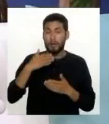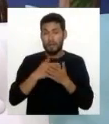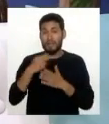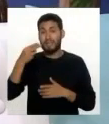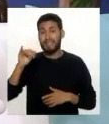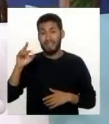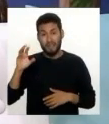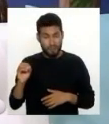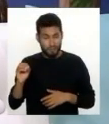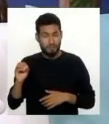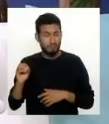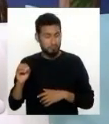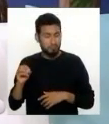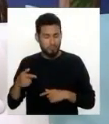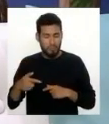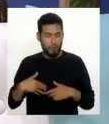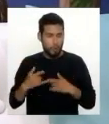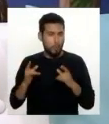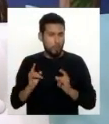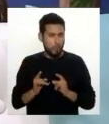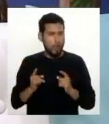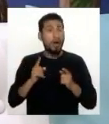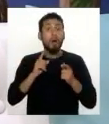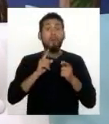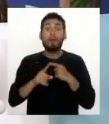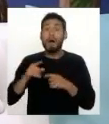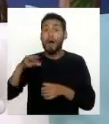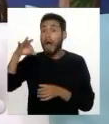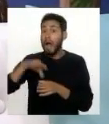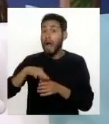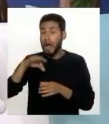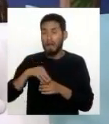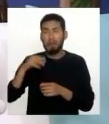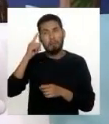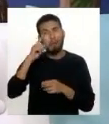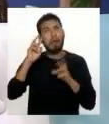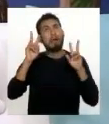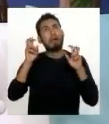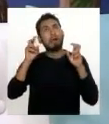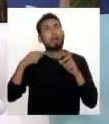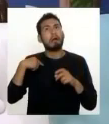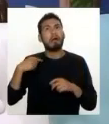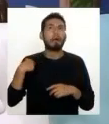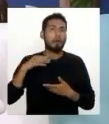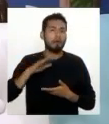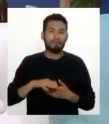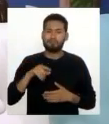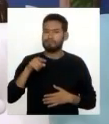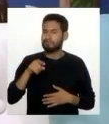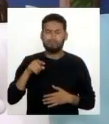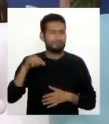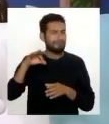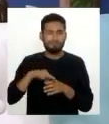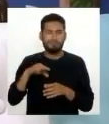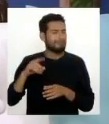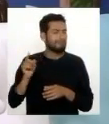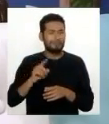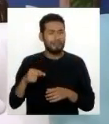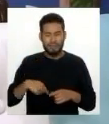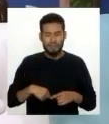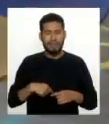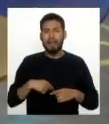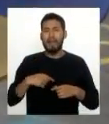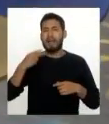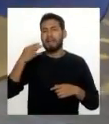Y si lo acompañamos luego con una infusión de té como para bajar, que muchos dicen, la comida, ya eso no me permite que absorba el hierro de la